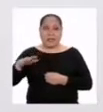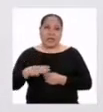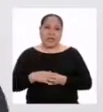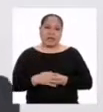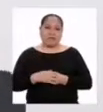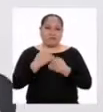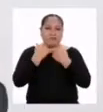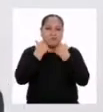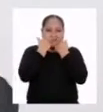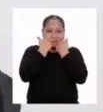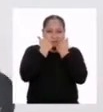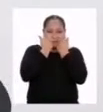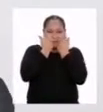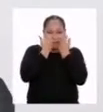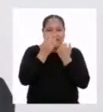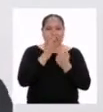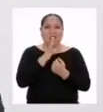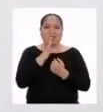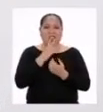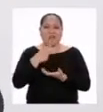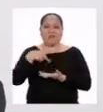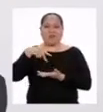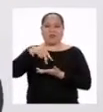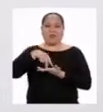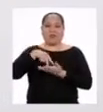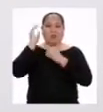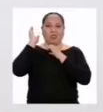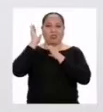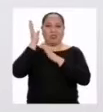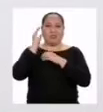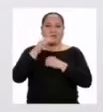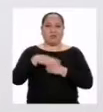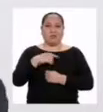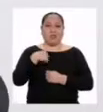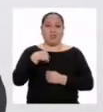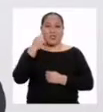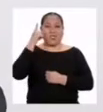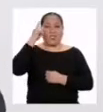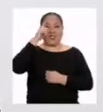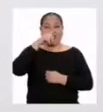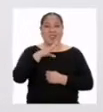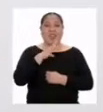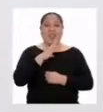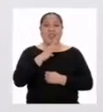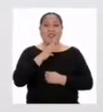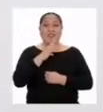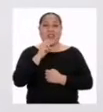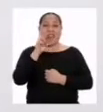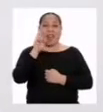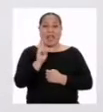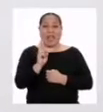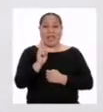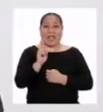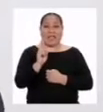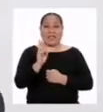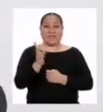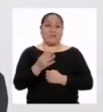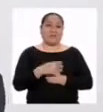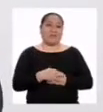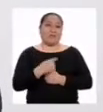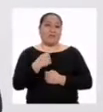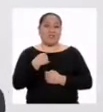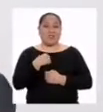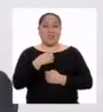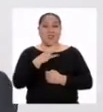cierta vergüenza para hablar en público, porque tenía dificultad para pronunciar la R. O sea,